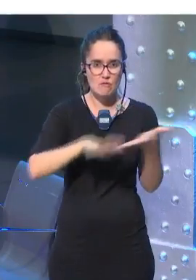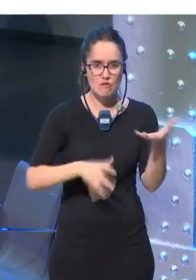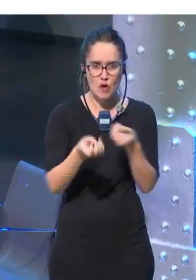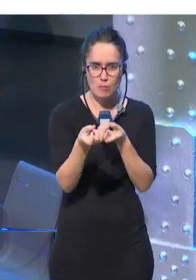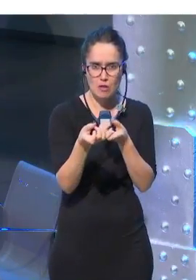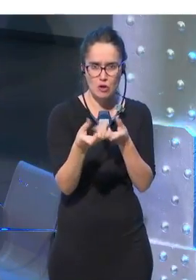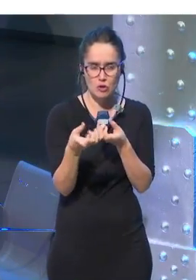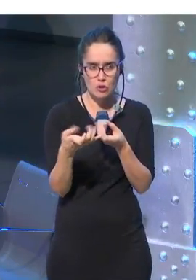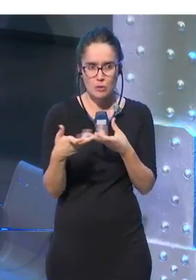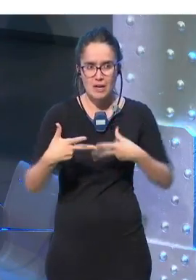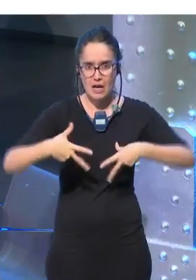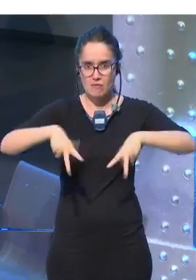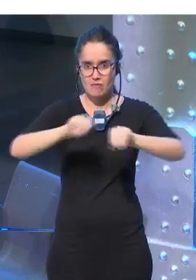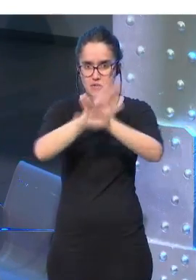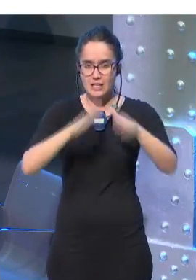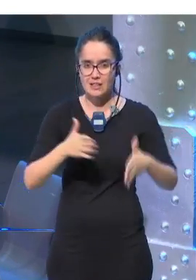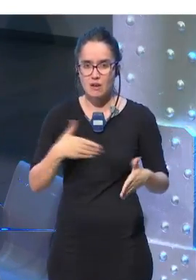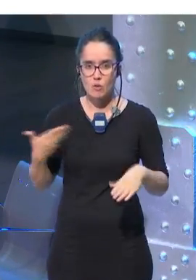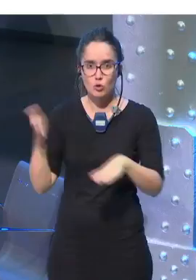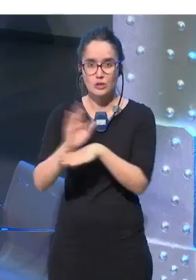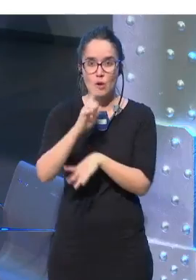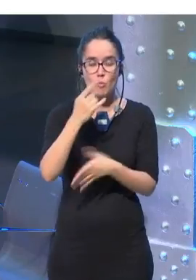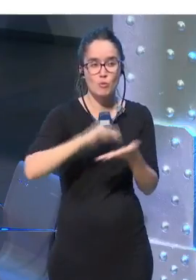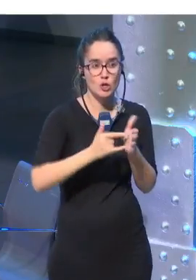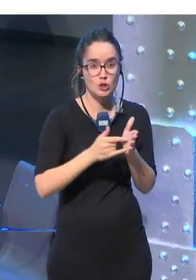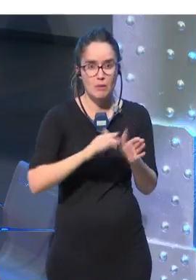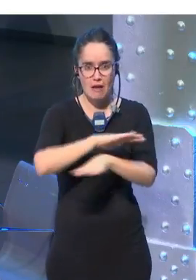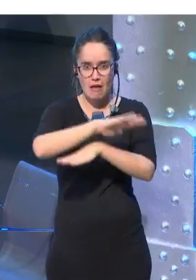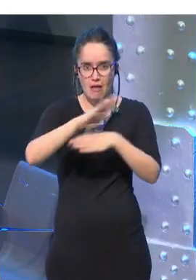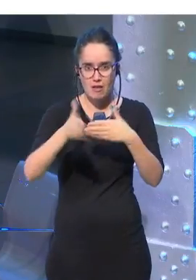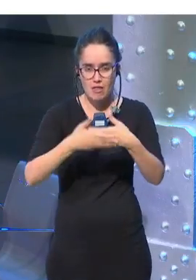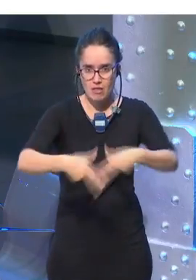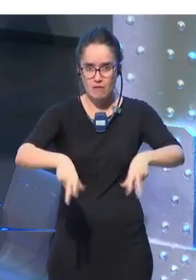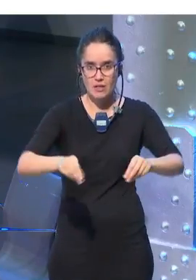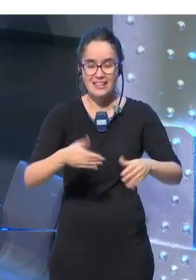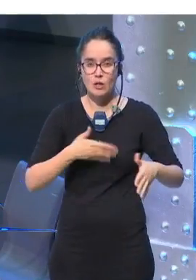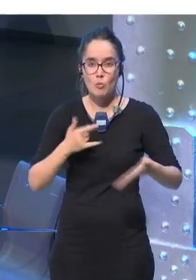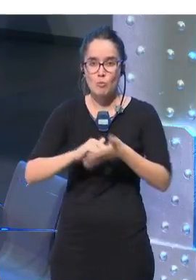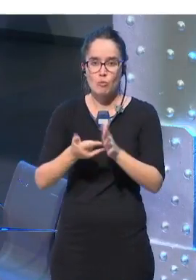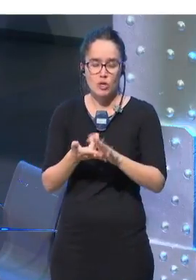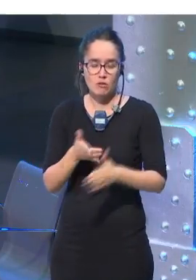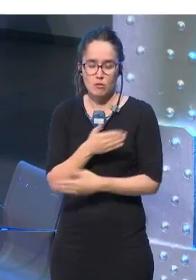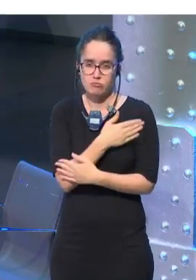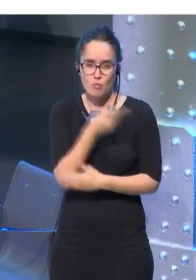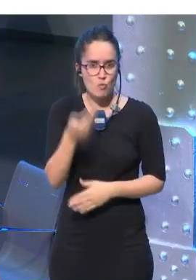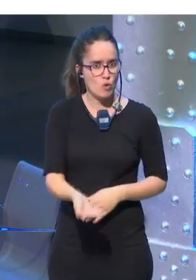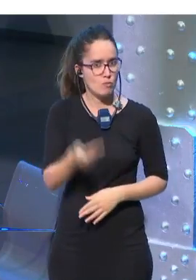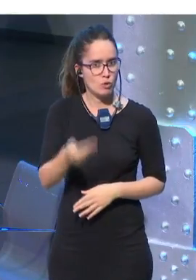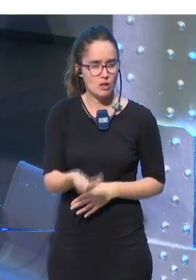Para acabar, quiero mostrar un proyecto para cerrar el círculo, y es un proyecto muy querido para mí, que